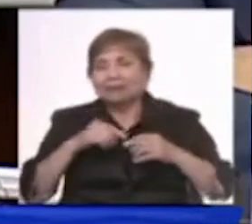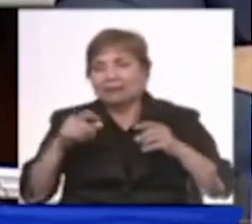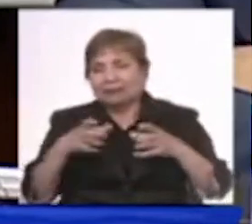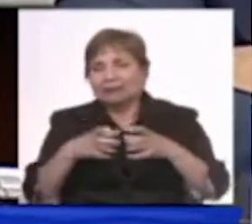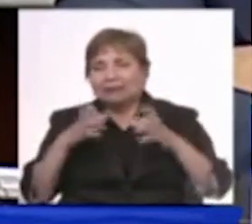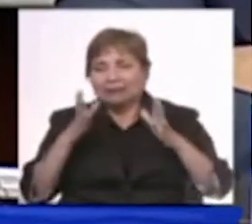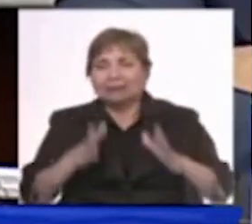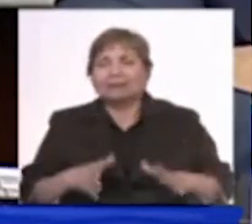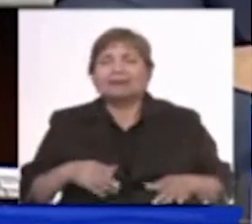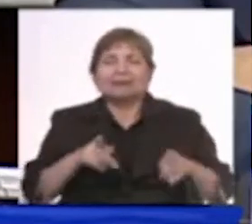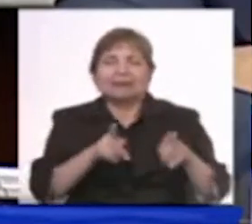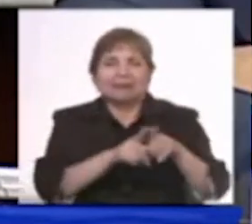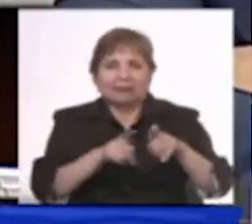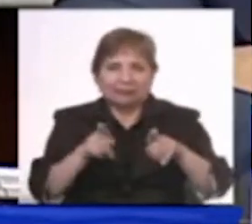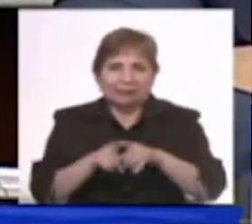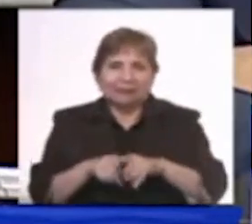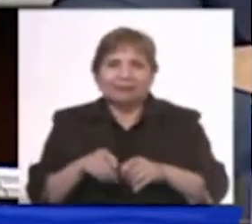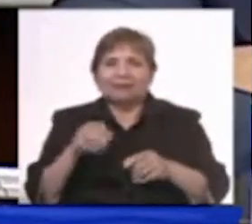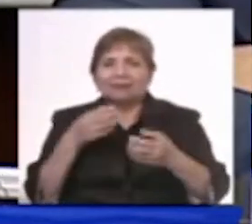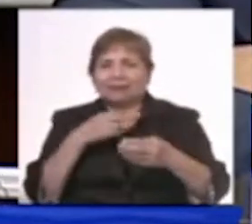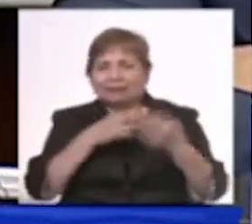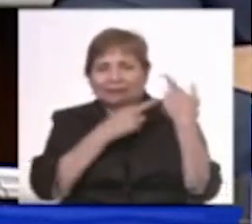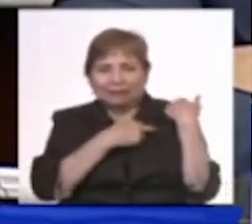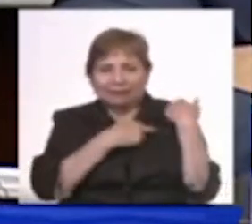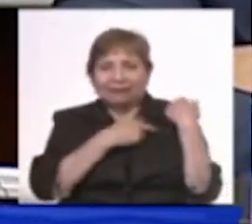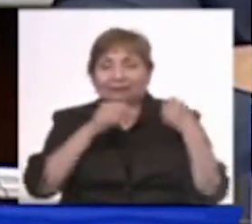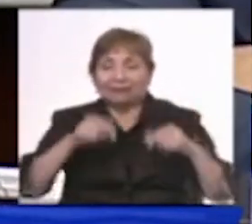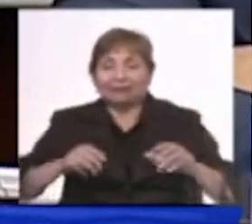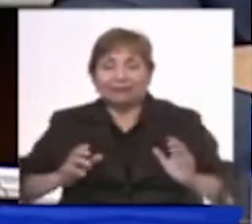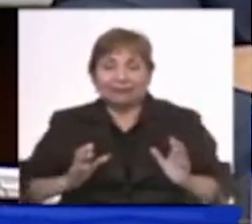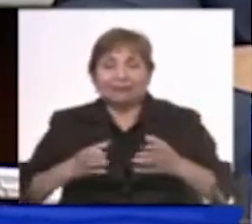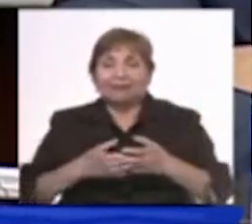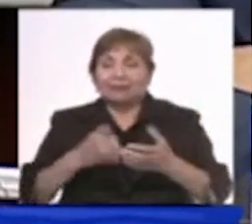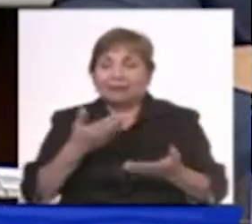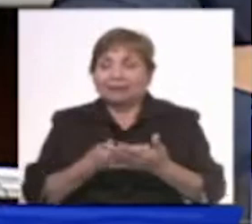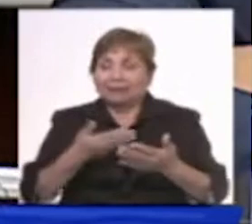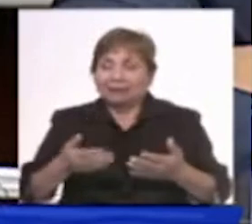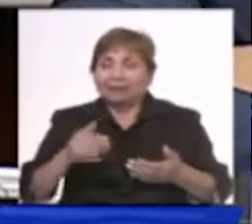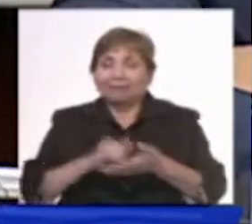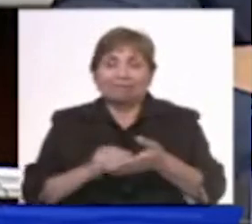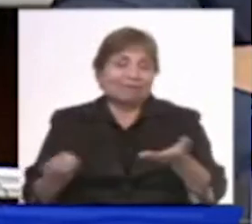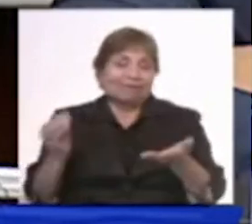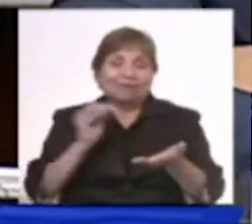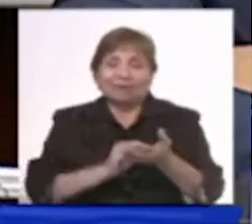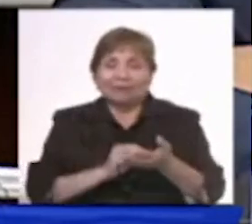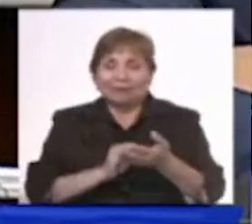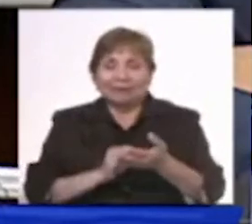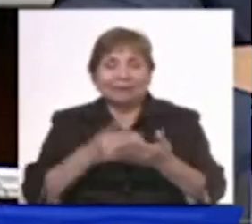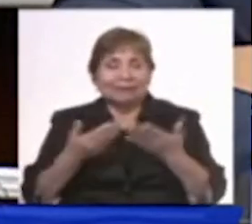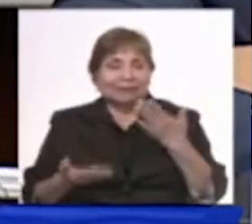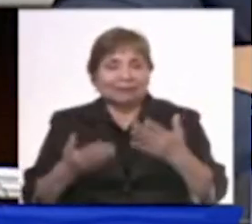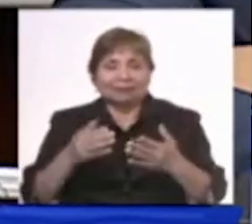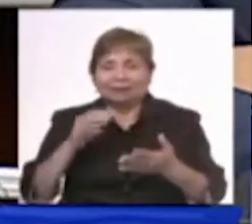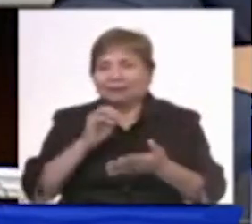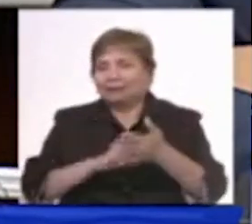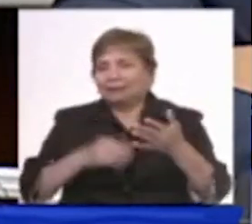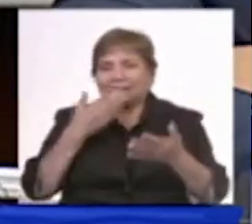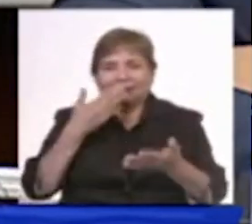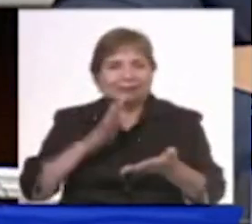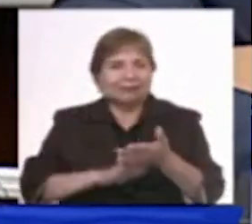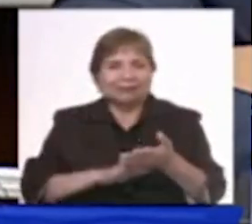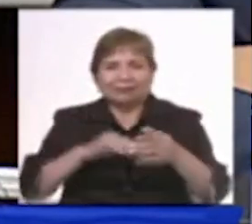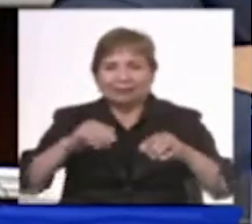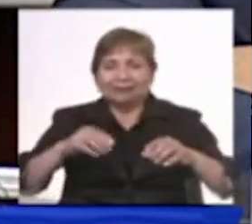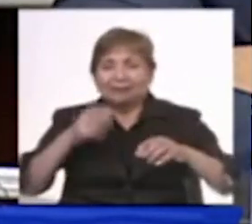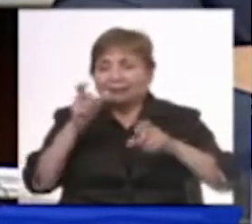los congresistas, sino también a la labor que cumple el Congreso? Porque evidentemente esto incrementa aún más el nivel de desaprobación que existe